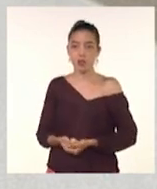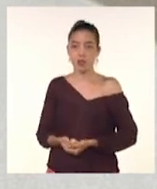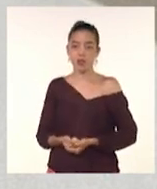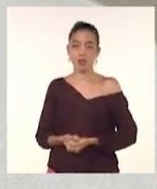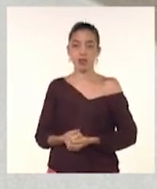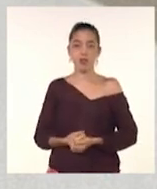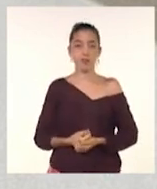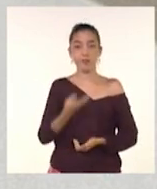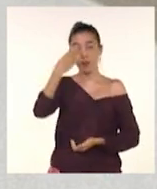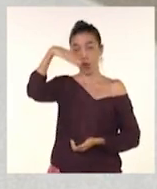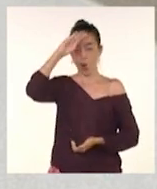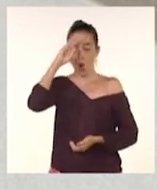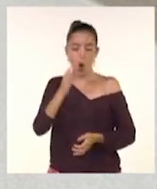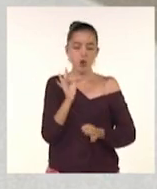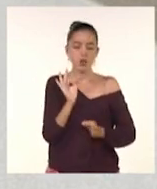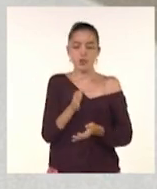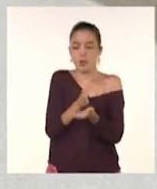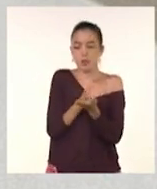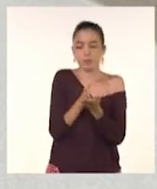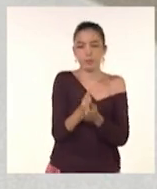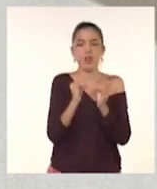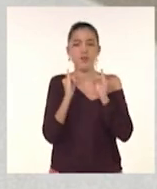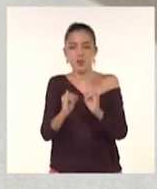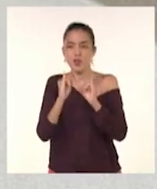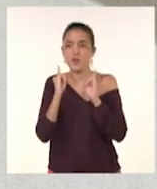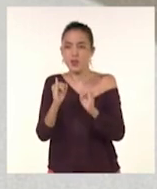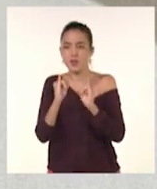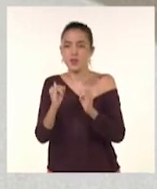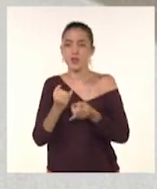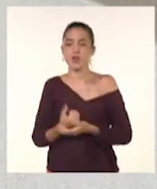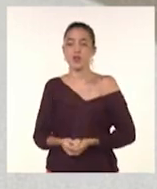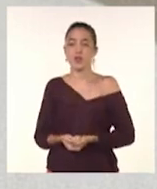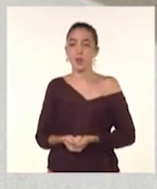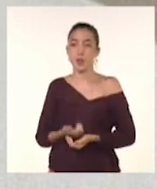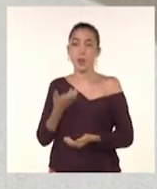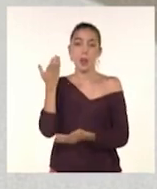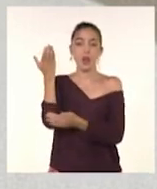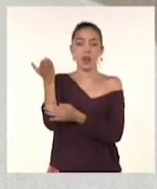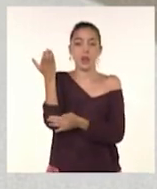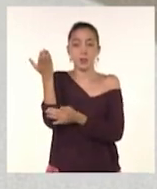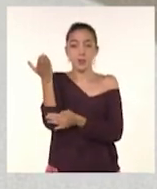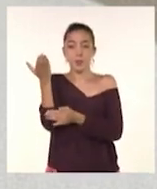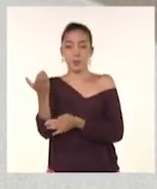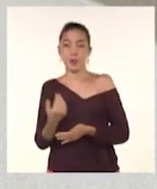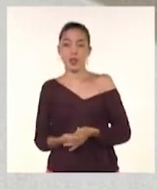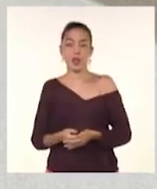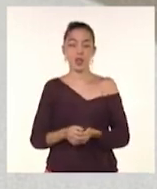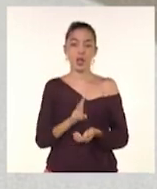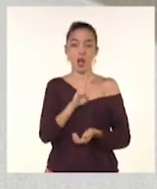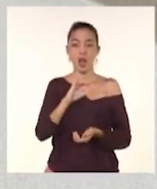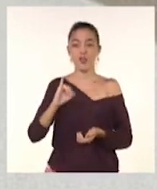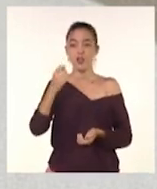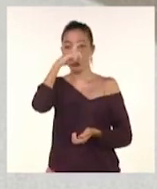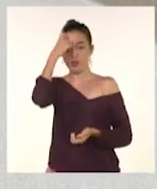y apoyaron a sus familiares más cercanos en la gestión consular para la solicitud de visado humanitario ante la Embajada de Estados Unidos en La